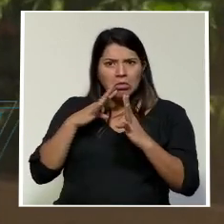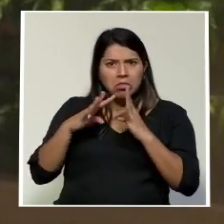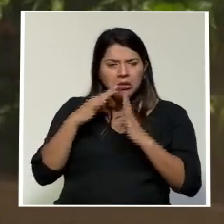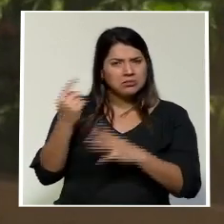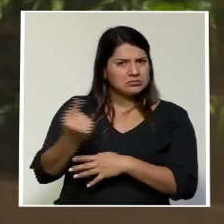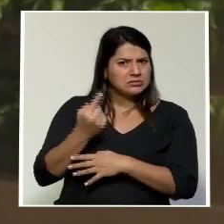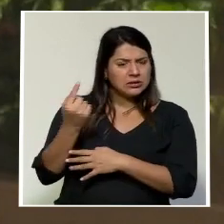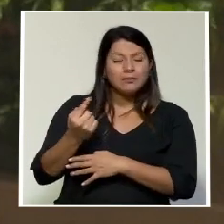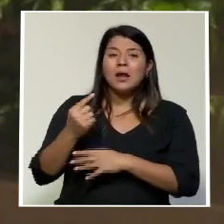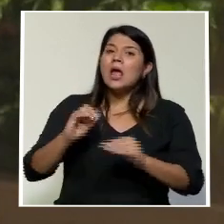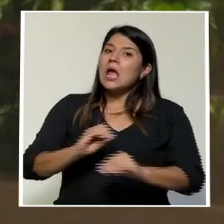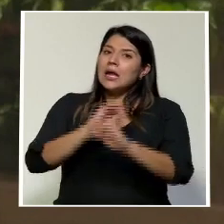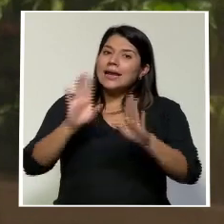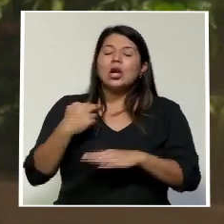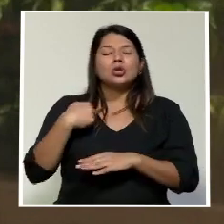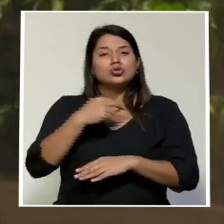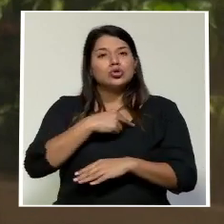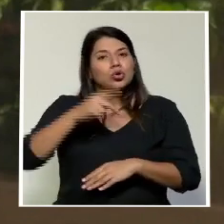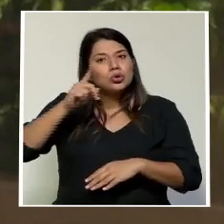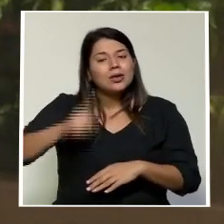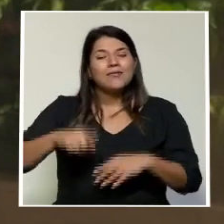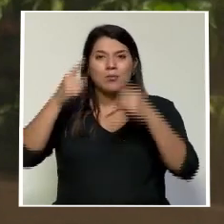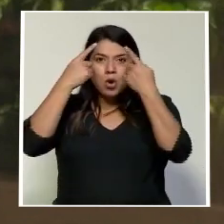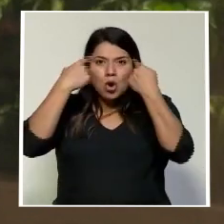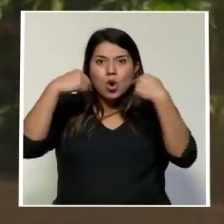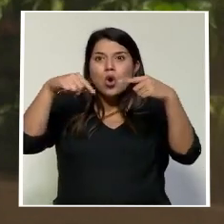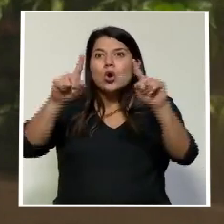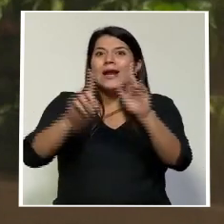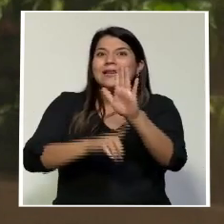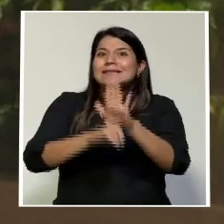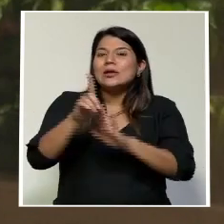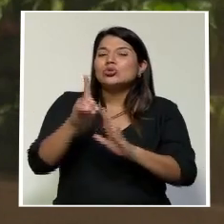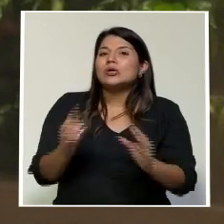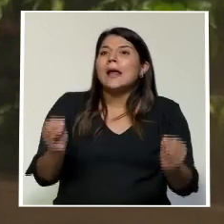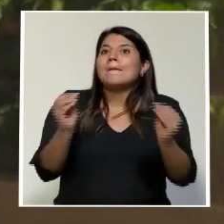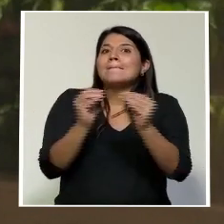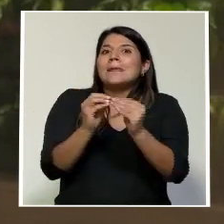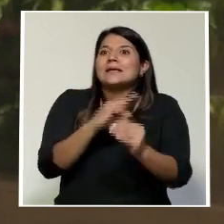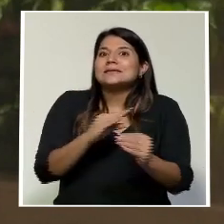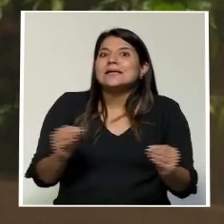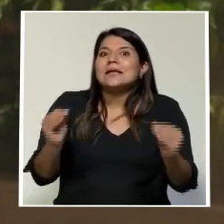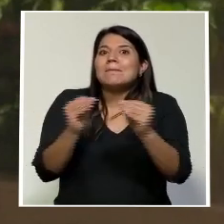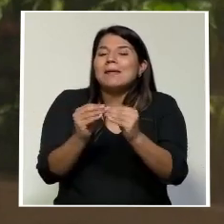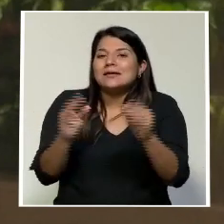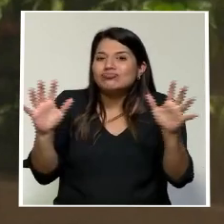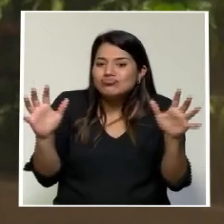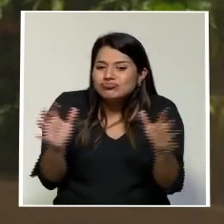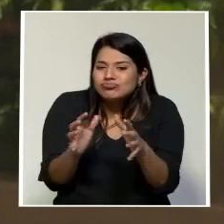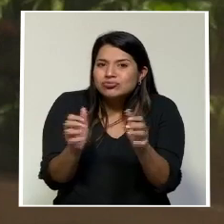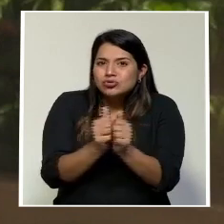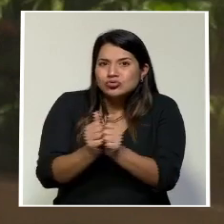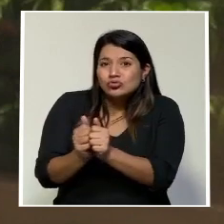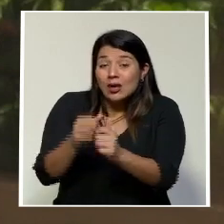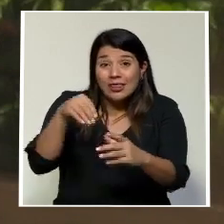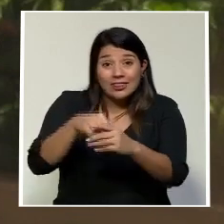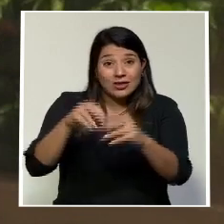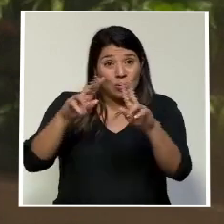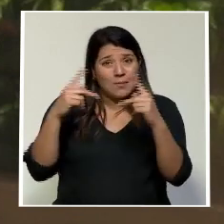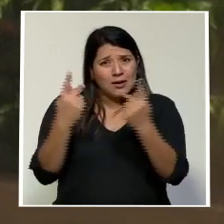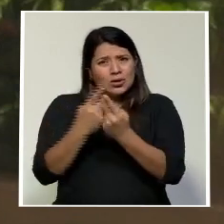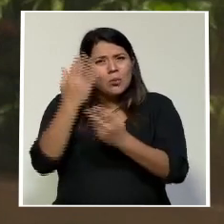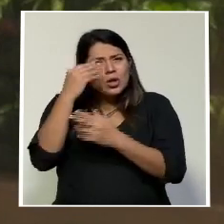que hay que seguir construyendo más y más unión a nivel de partido, porque todavía